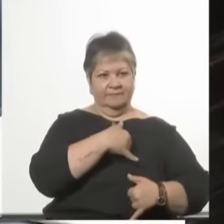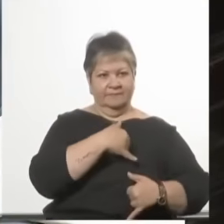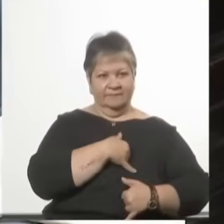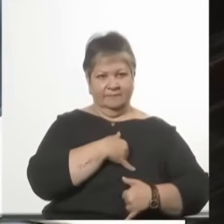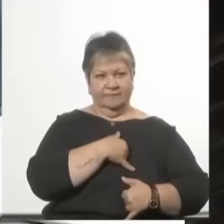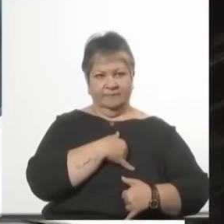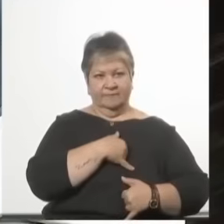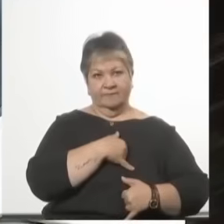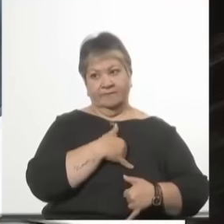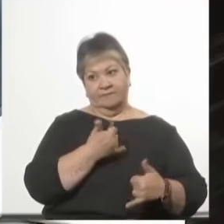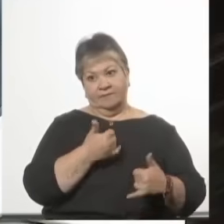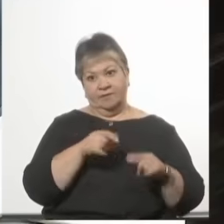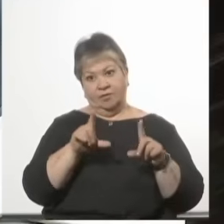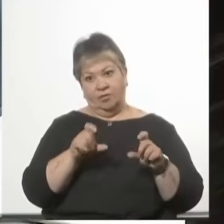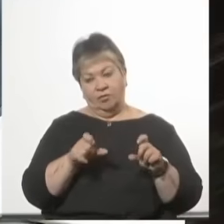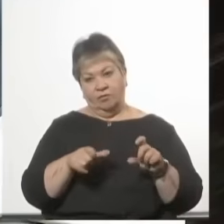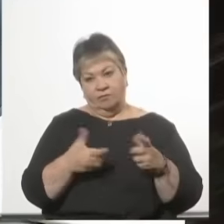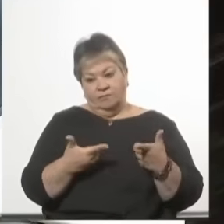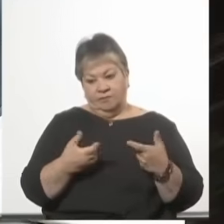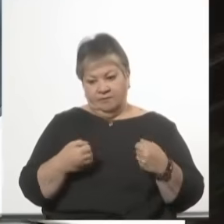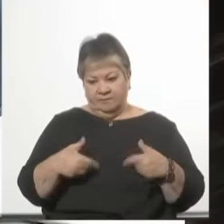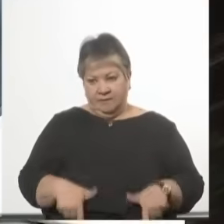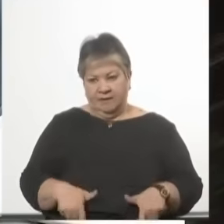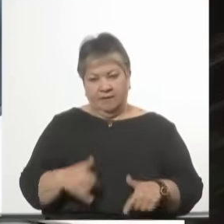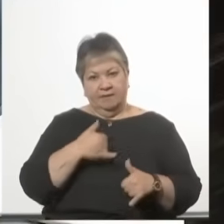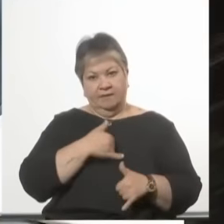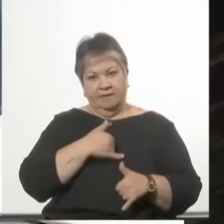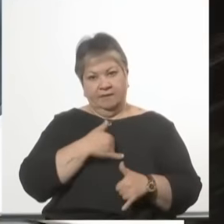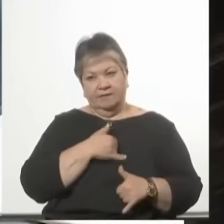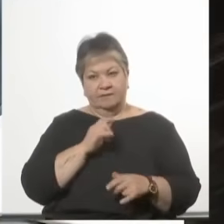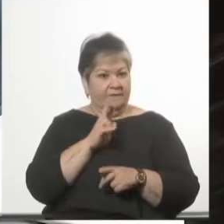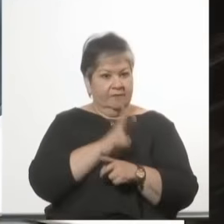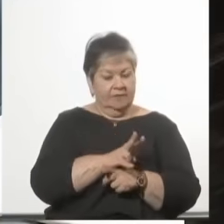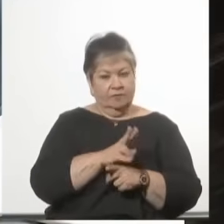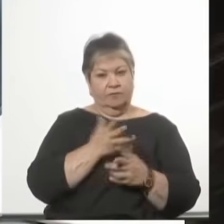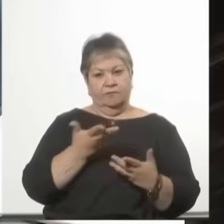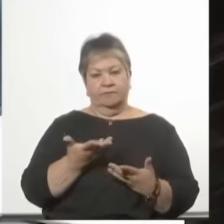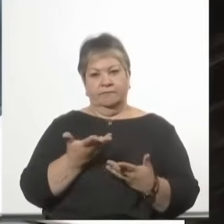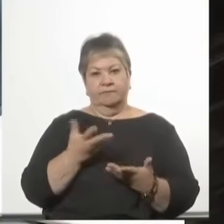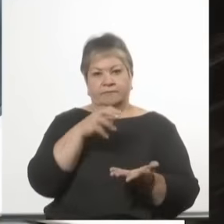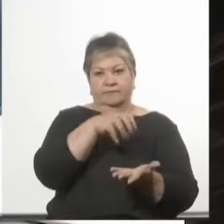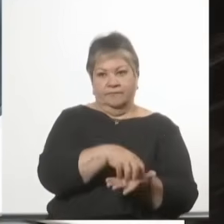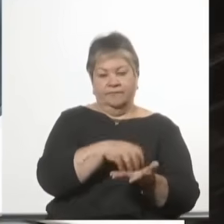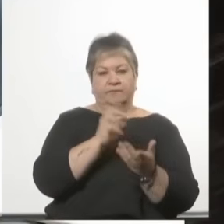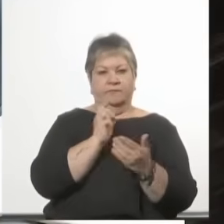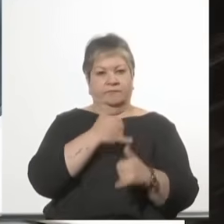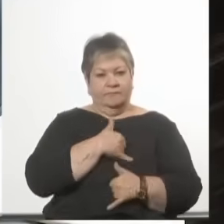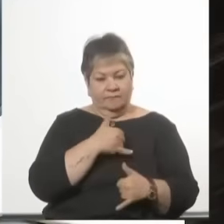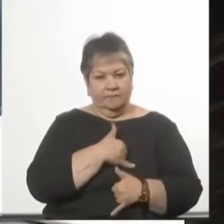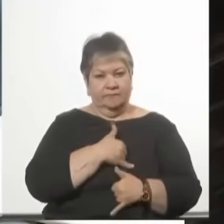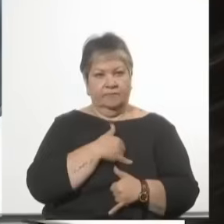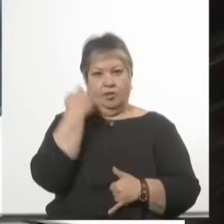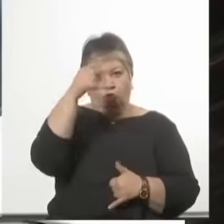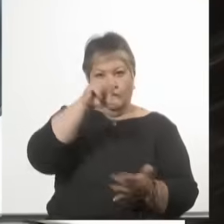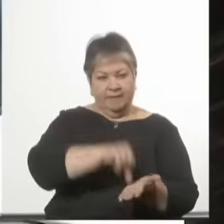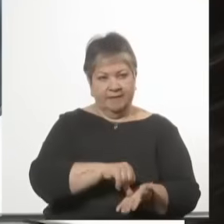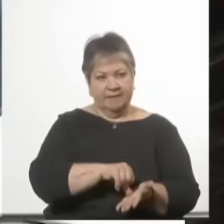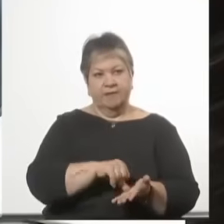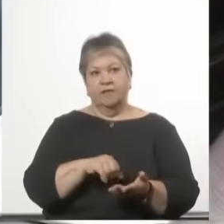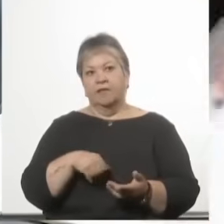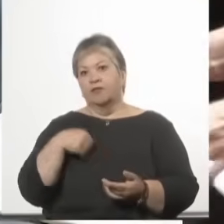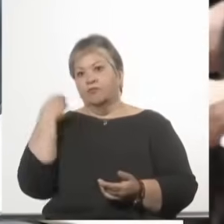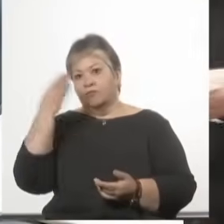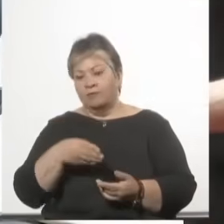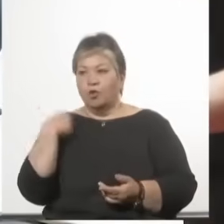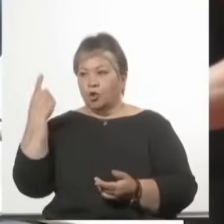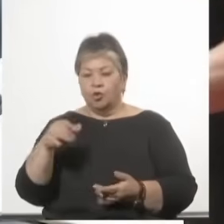la cartera que asumimos. Como ministra de Defensa, integramos la delegación y fuimos con otros ministros de Defensa